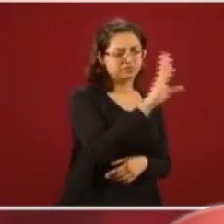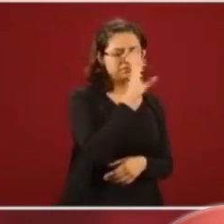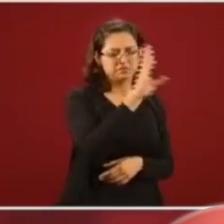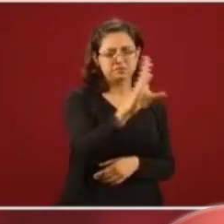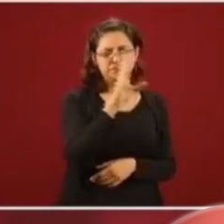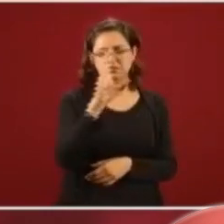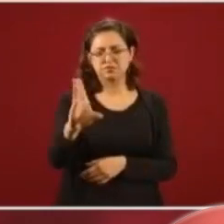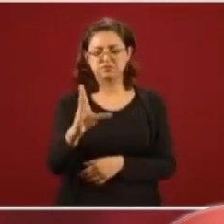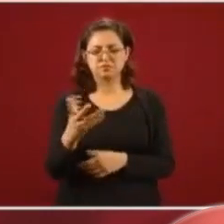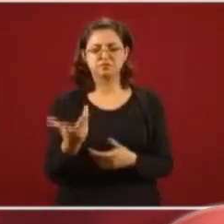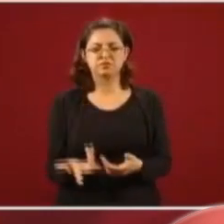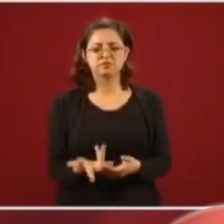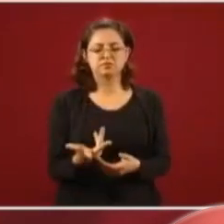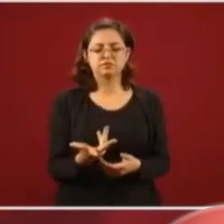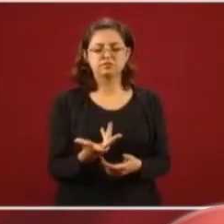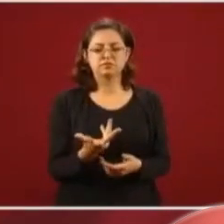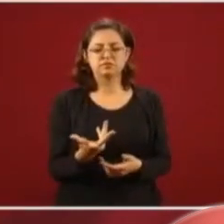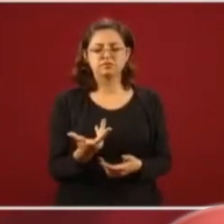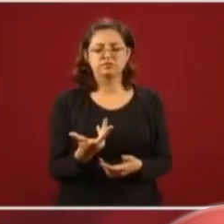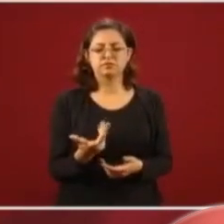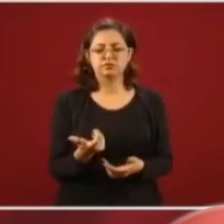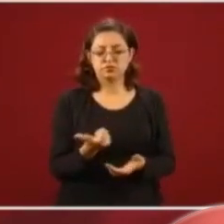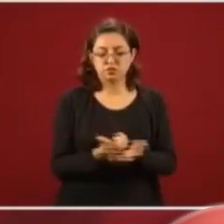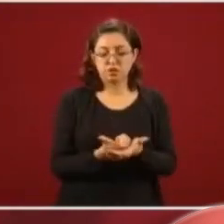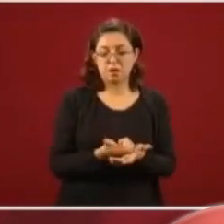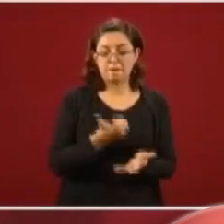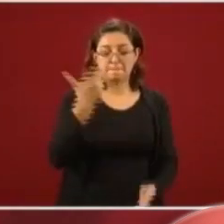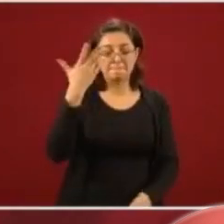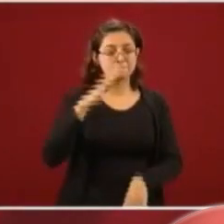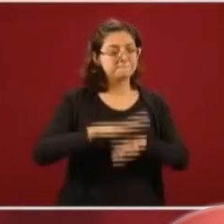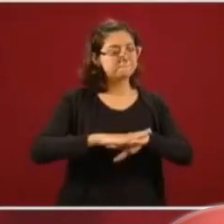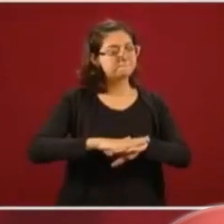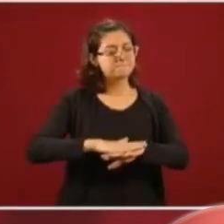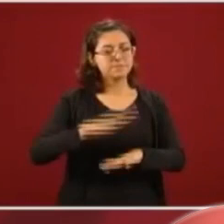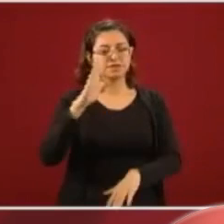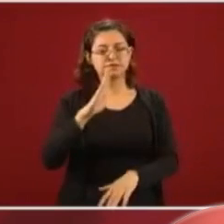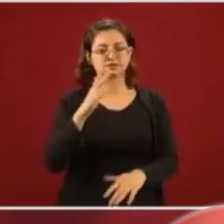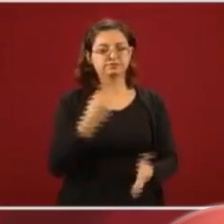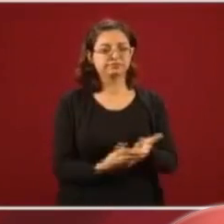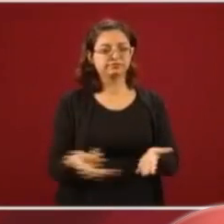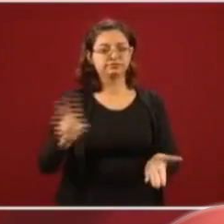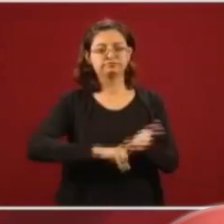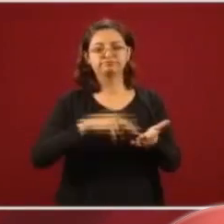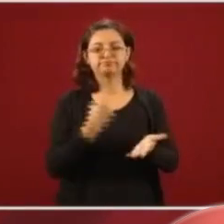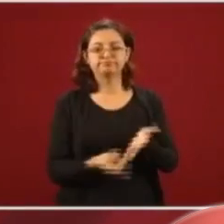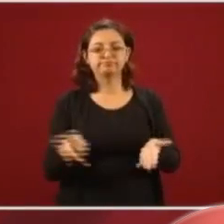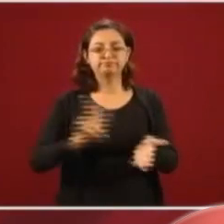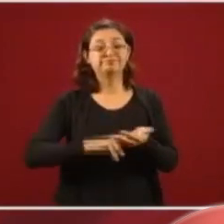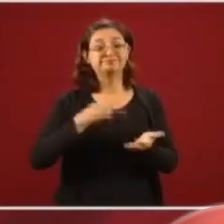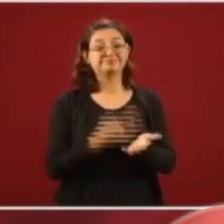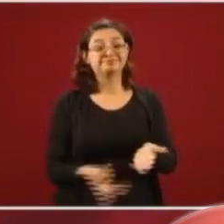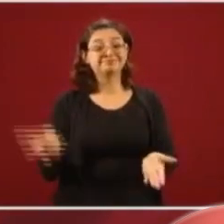medicamentos ya se elevaban hasta 3 veces.